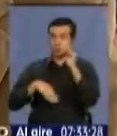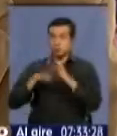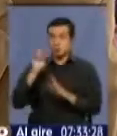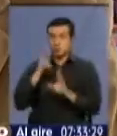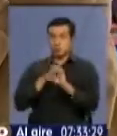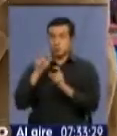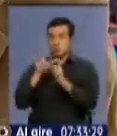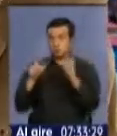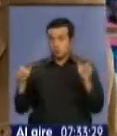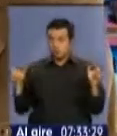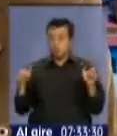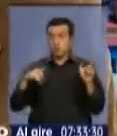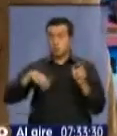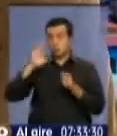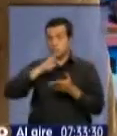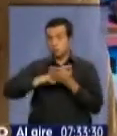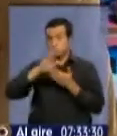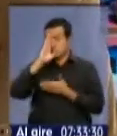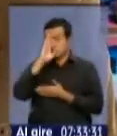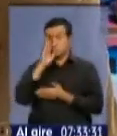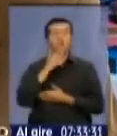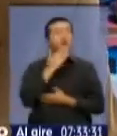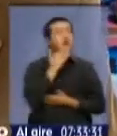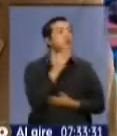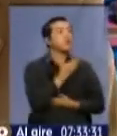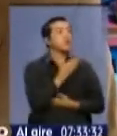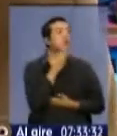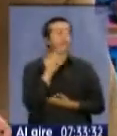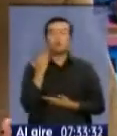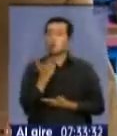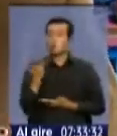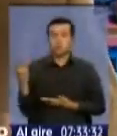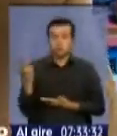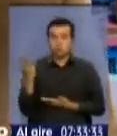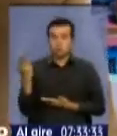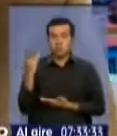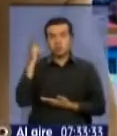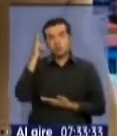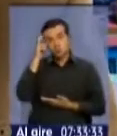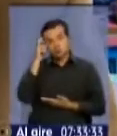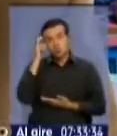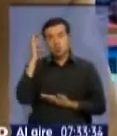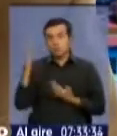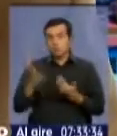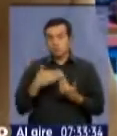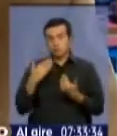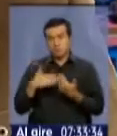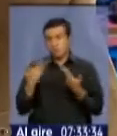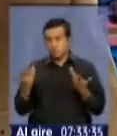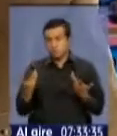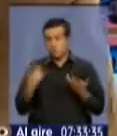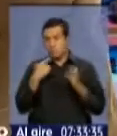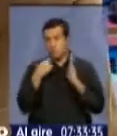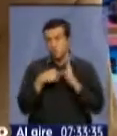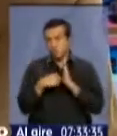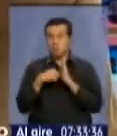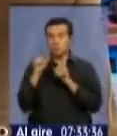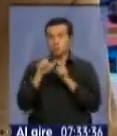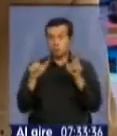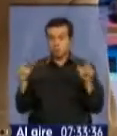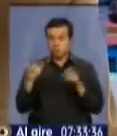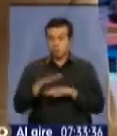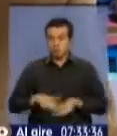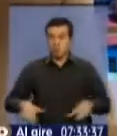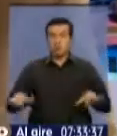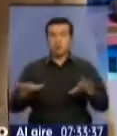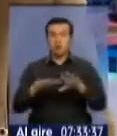la gente, mayor transparencia que se puede darse. ¿Cómo? El cómo, yo creo que es fácil. Cuando uno, si habla de ciudadanía,